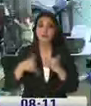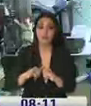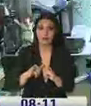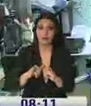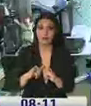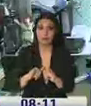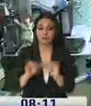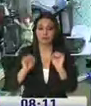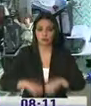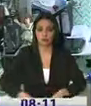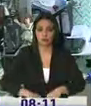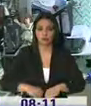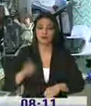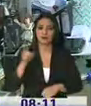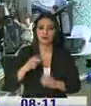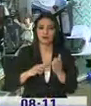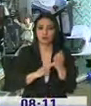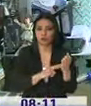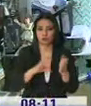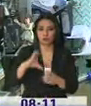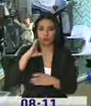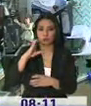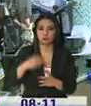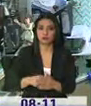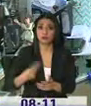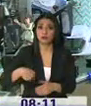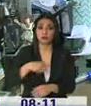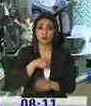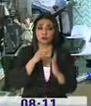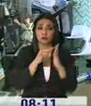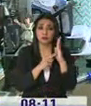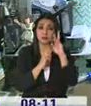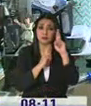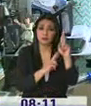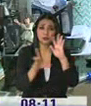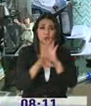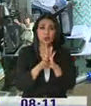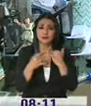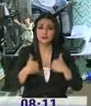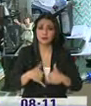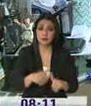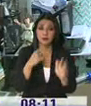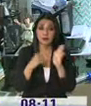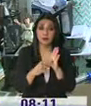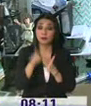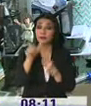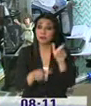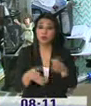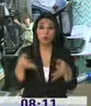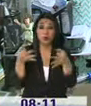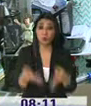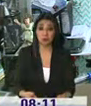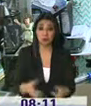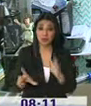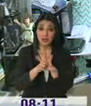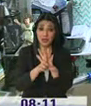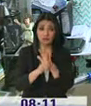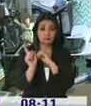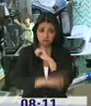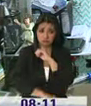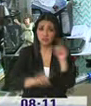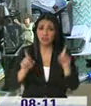recursos. Estamos siendo respetuosos de la ley, como siempre ha sido. Si quien incumple, sanciónese, pero la